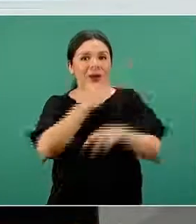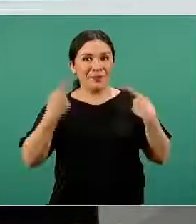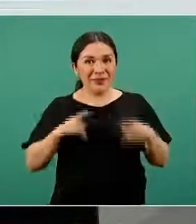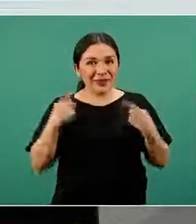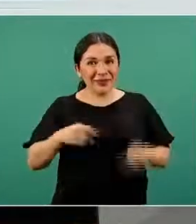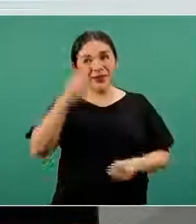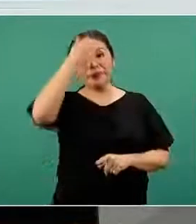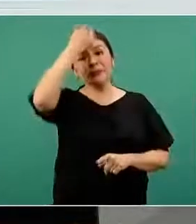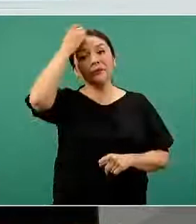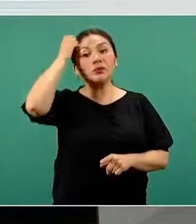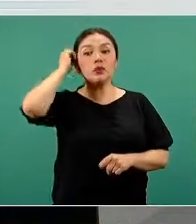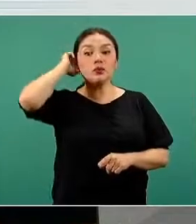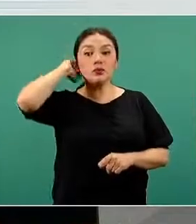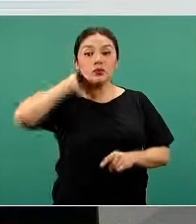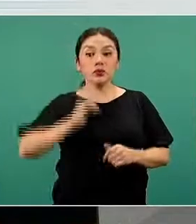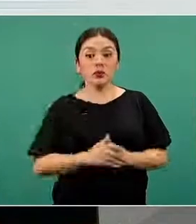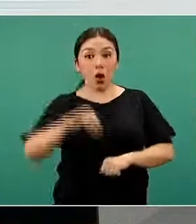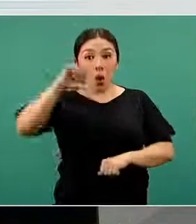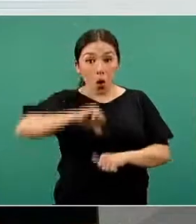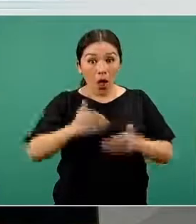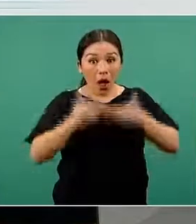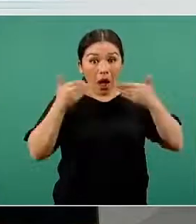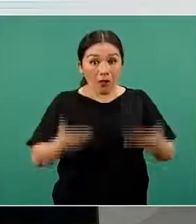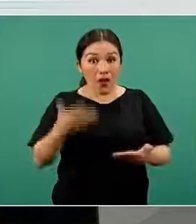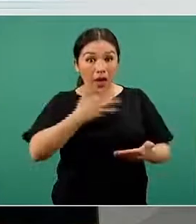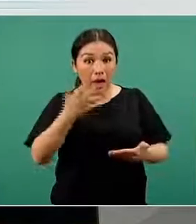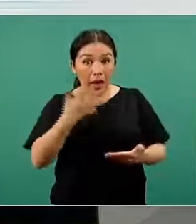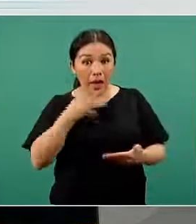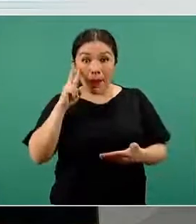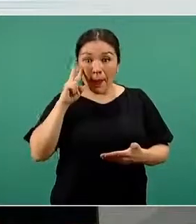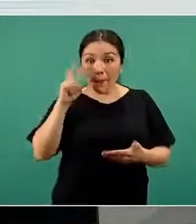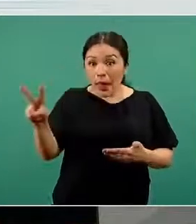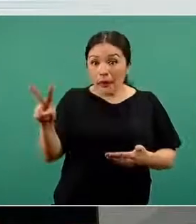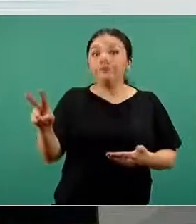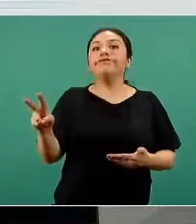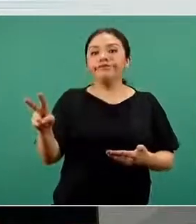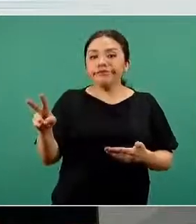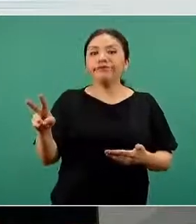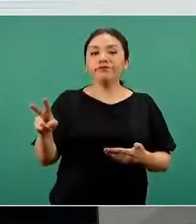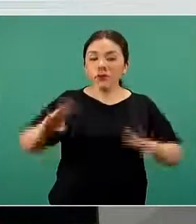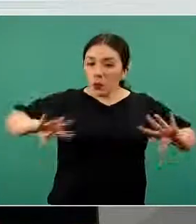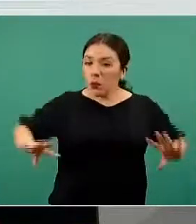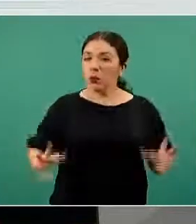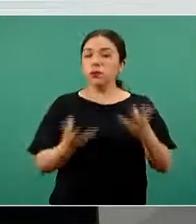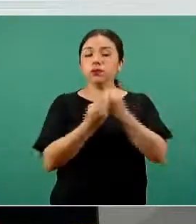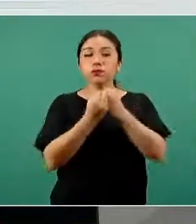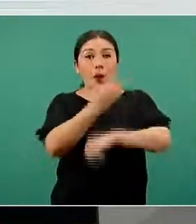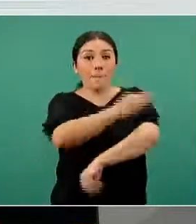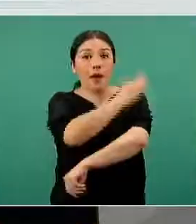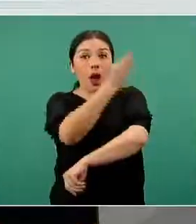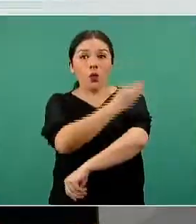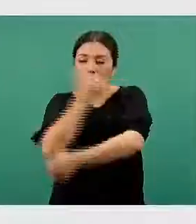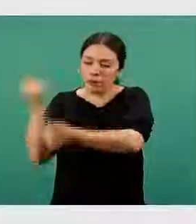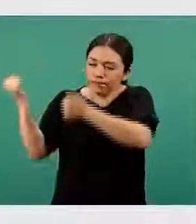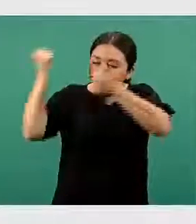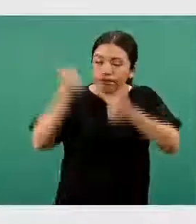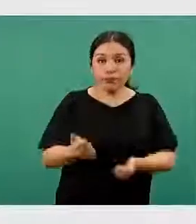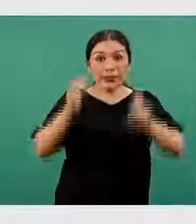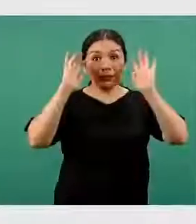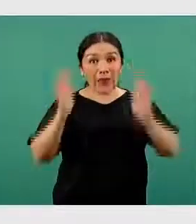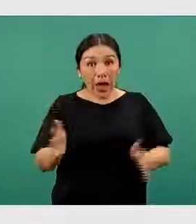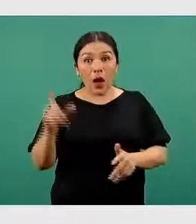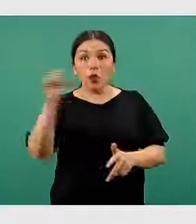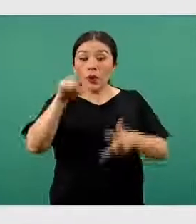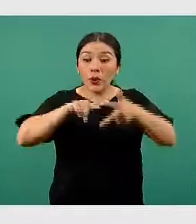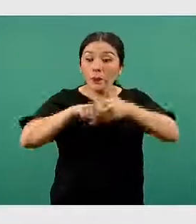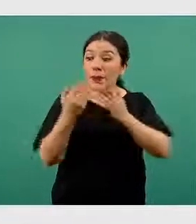pasa la siguiente, por favor. Hasta ahorita tenemos un total de dosis recibidas